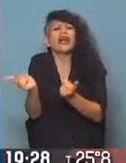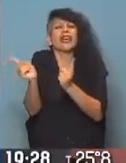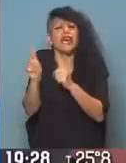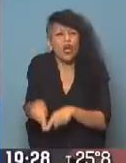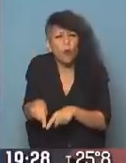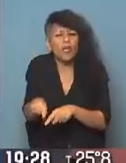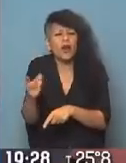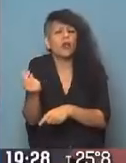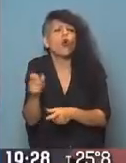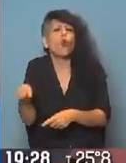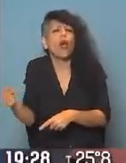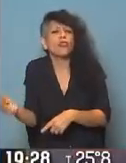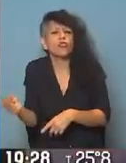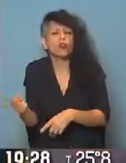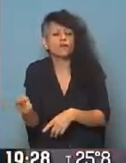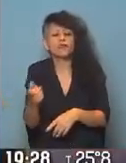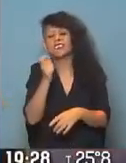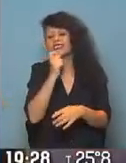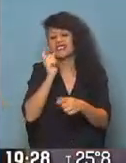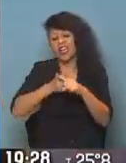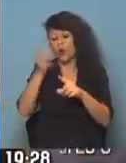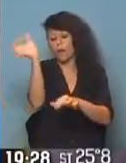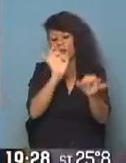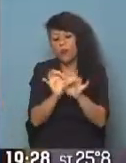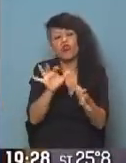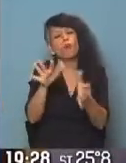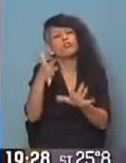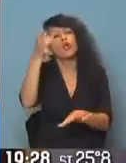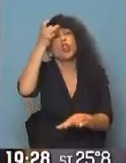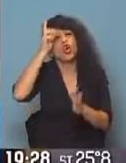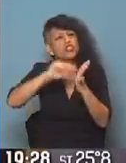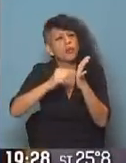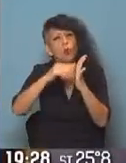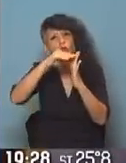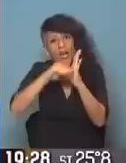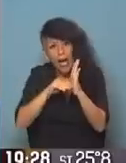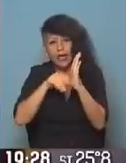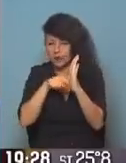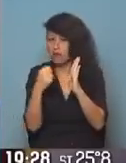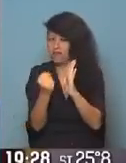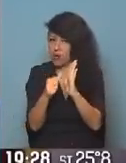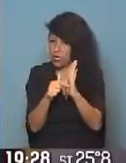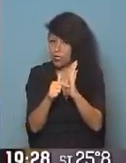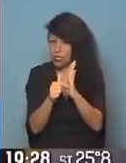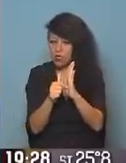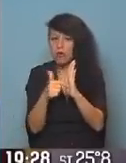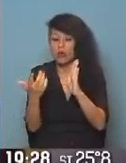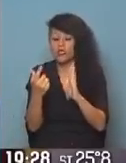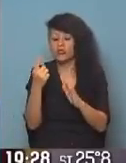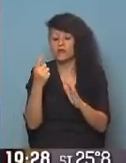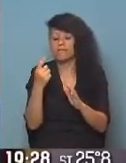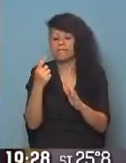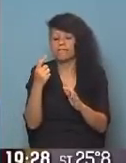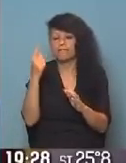digamos en realidad cuando lo tomas como promedio a una caída promedio de 12 puntos que es muy fuerte por eso digo de cara al año electoral